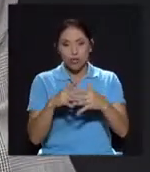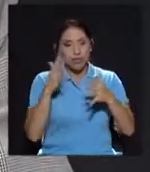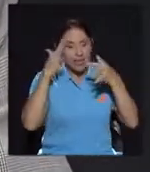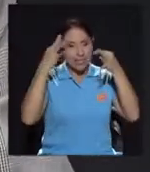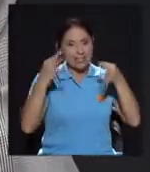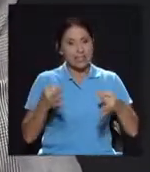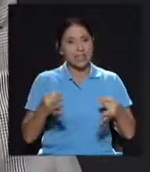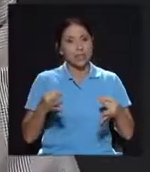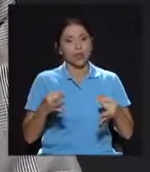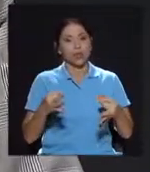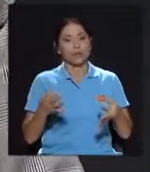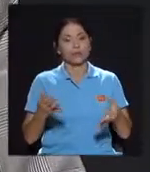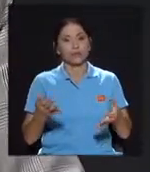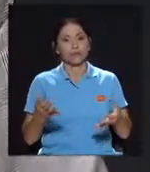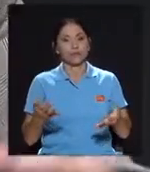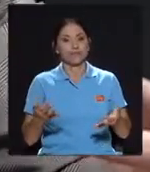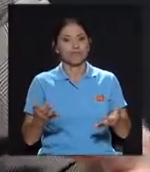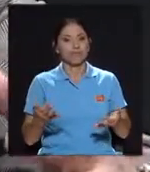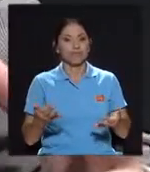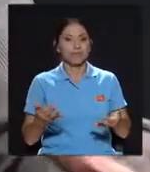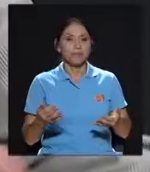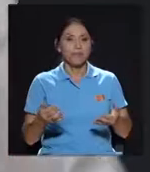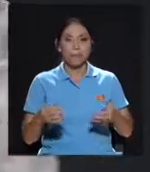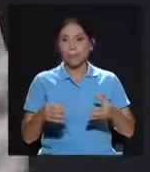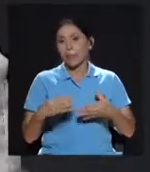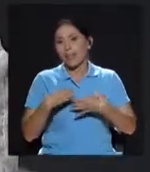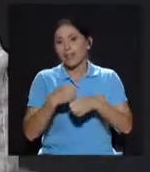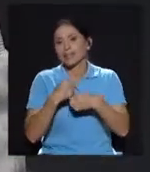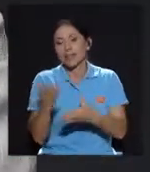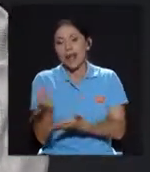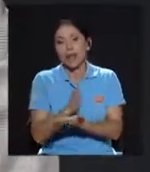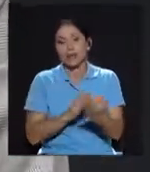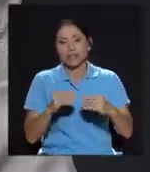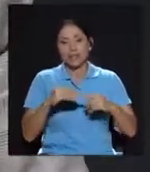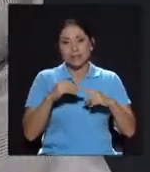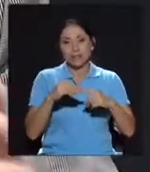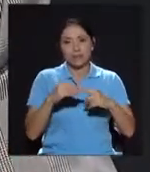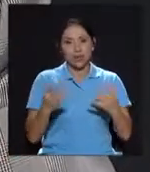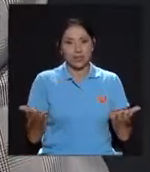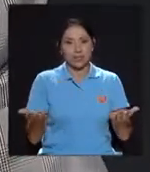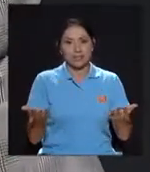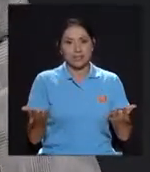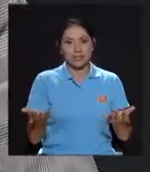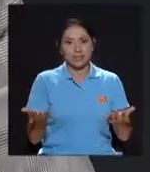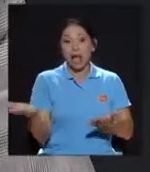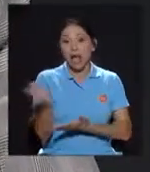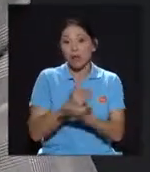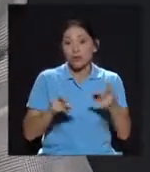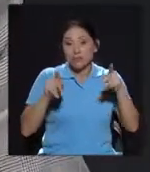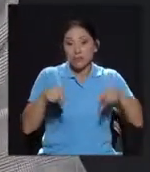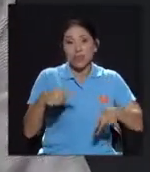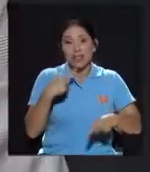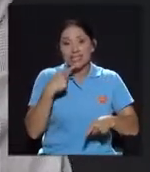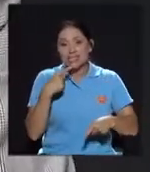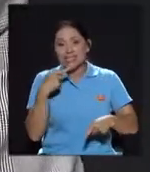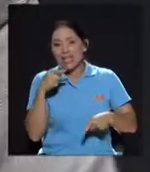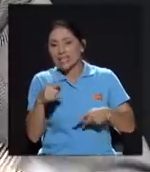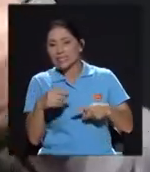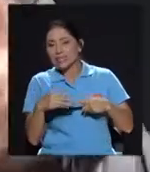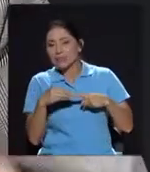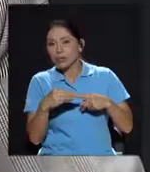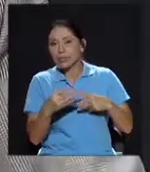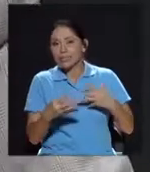accionar y algunas excepciones algunos dicen que son excepciones muy saladas del pelo